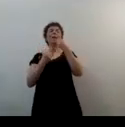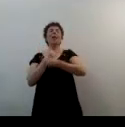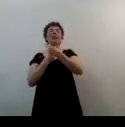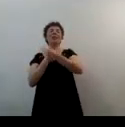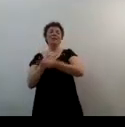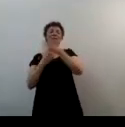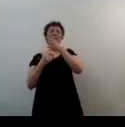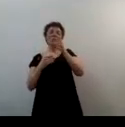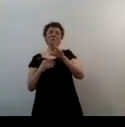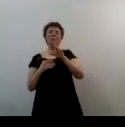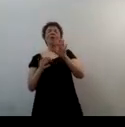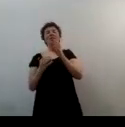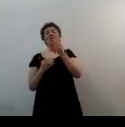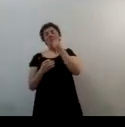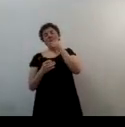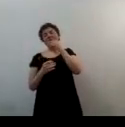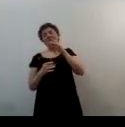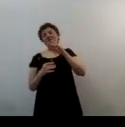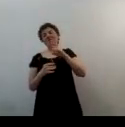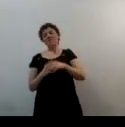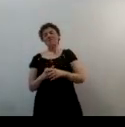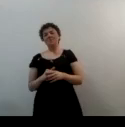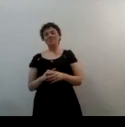exportación, ¿vale? Bien.